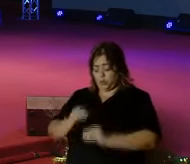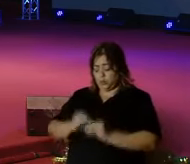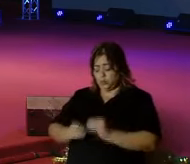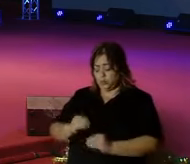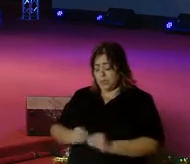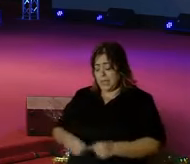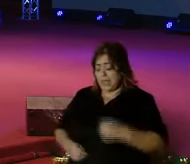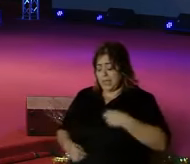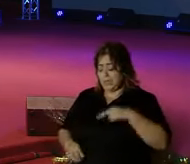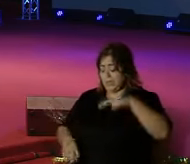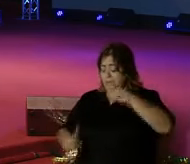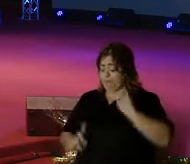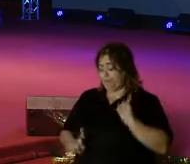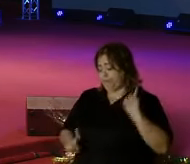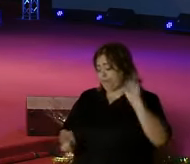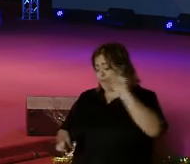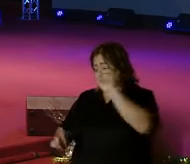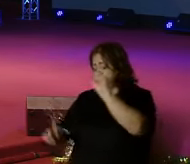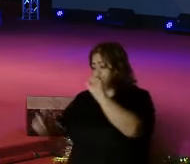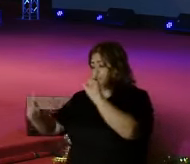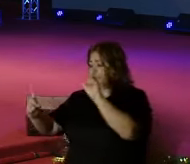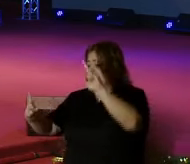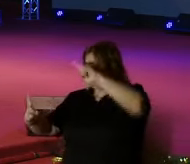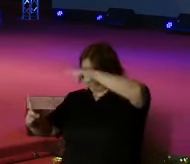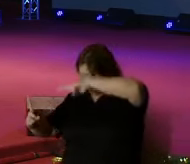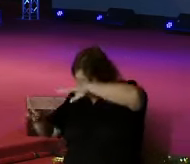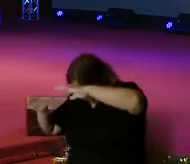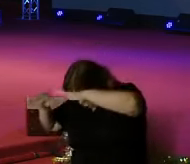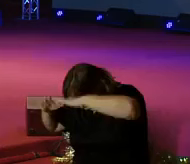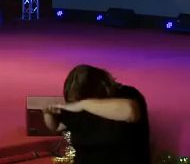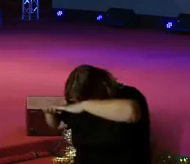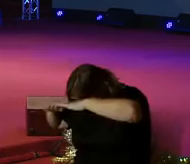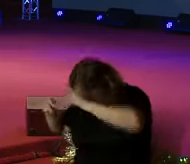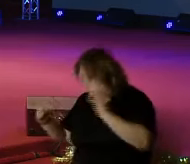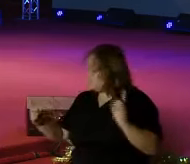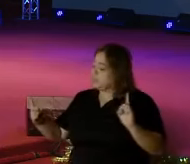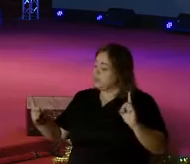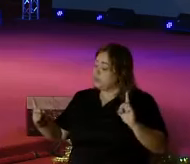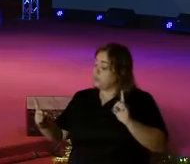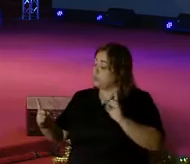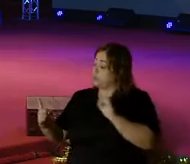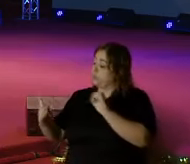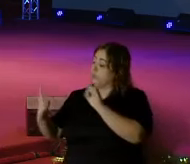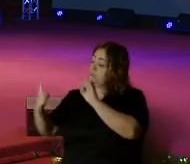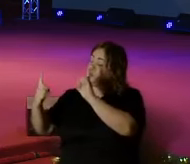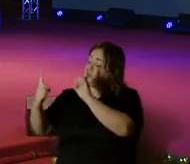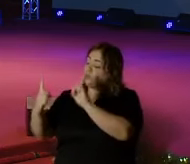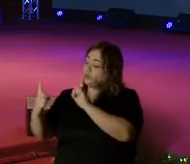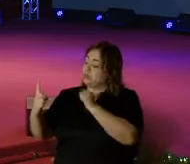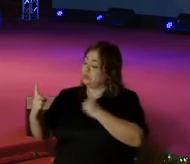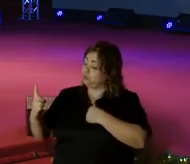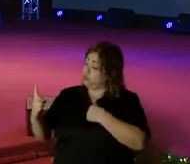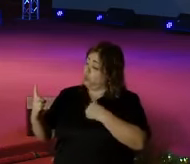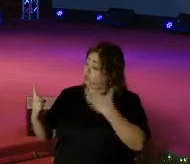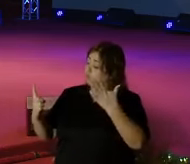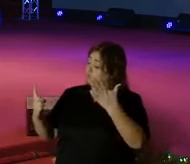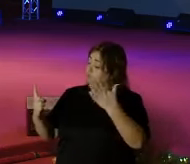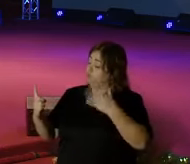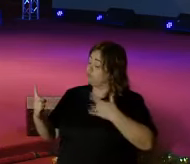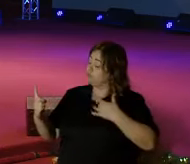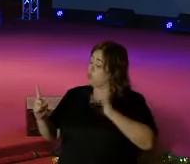se postró delante de él y le dijo, porque acuérdate que estaba por la parte de atrás, ahora está por la parte de frente, soy yo.